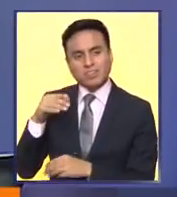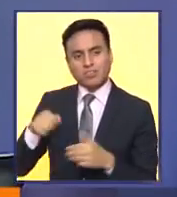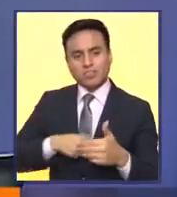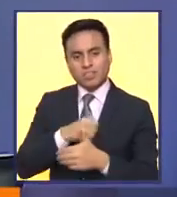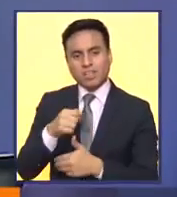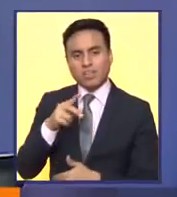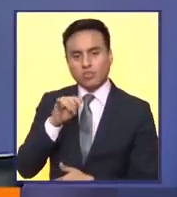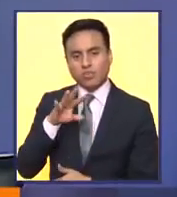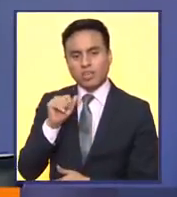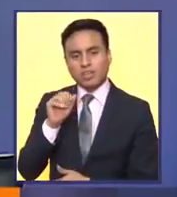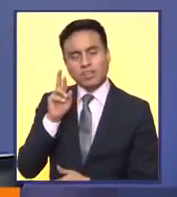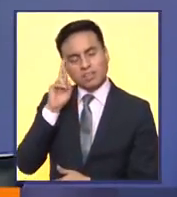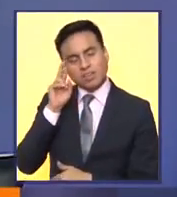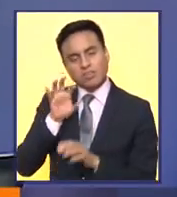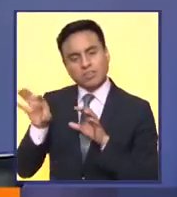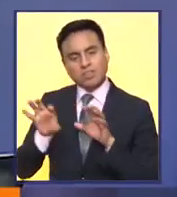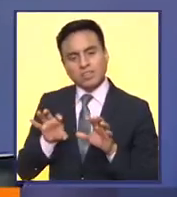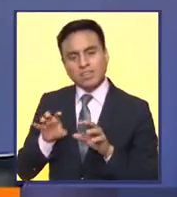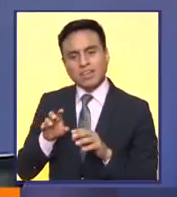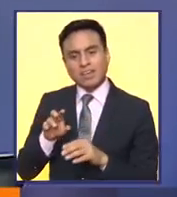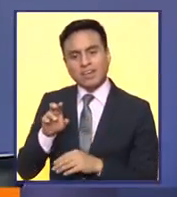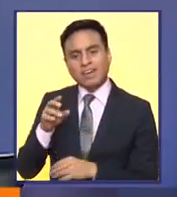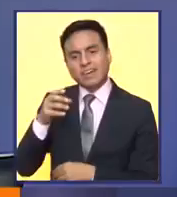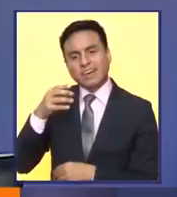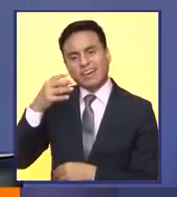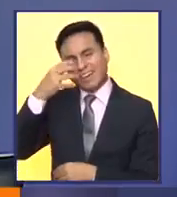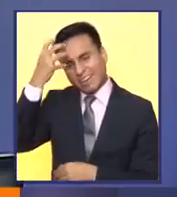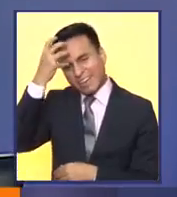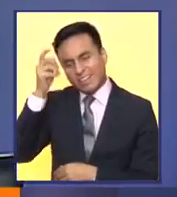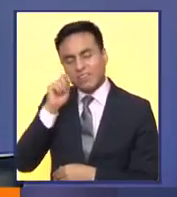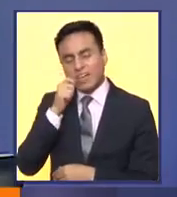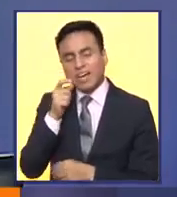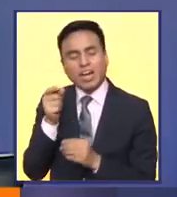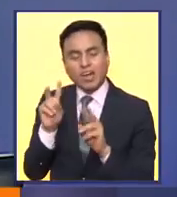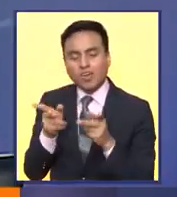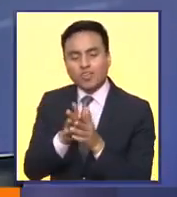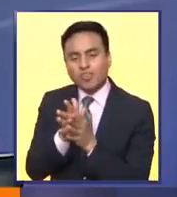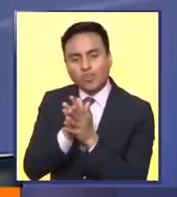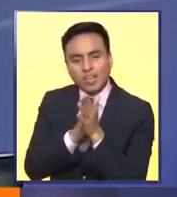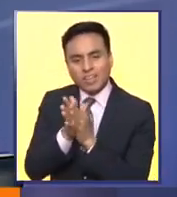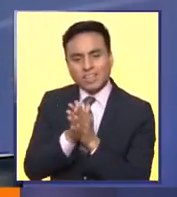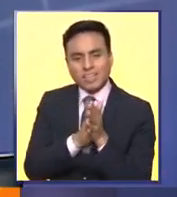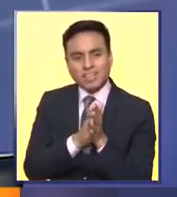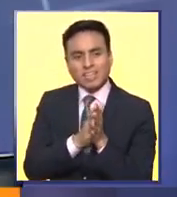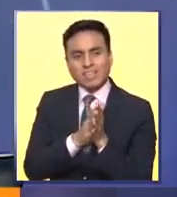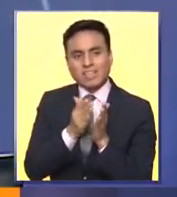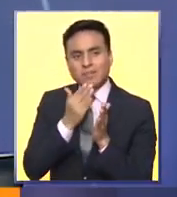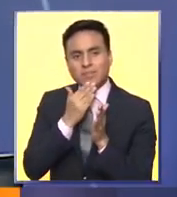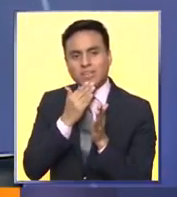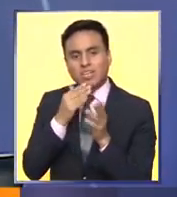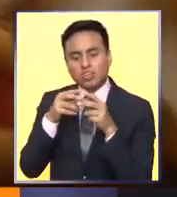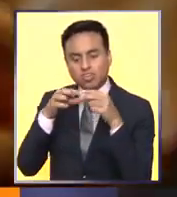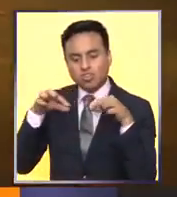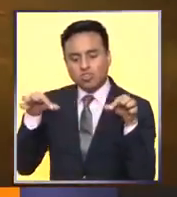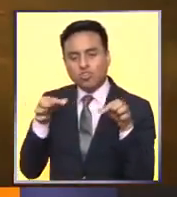nos invita a conocer rincones donde los reyes son el chocolate y los crujientes churros.